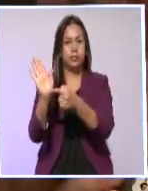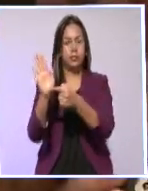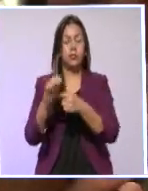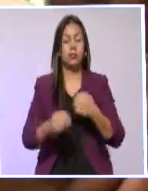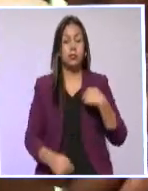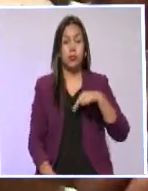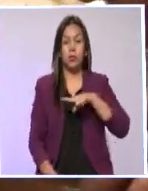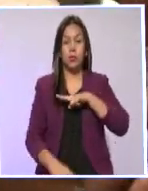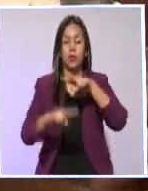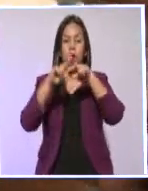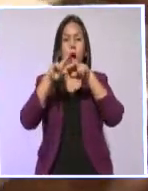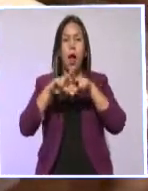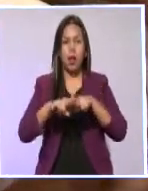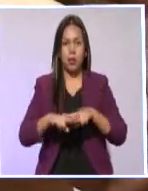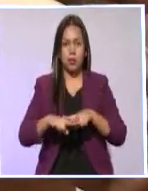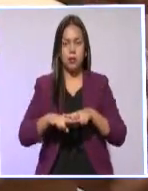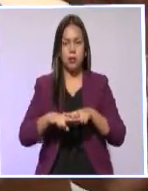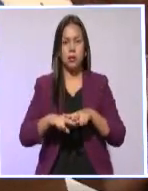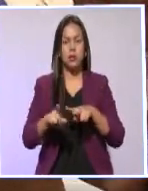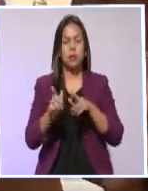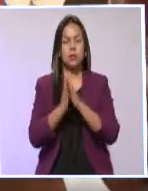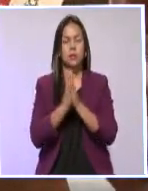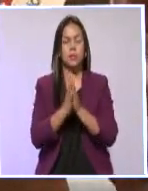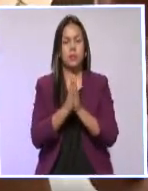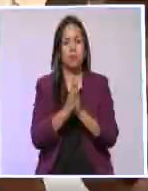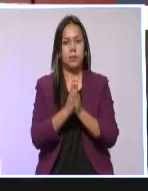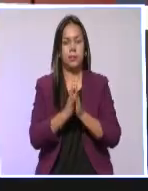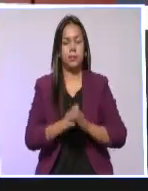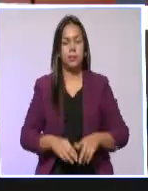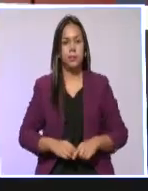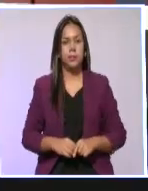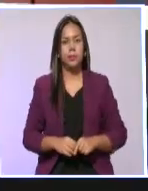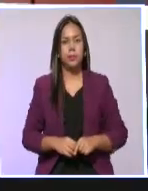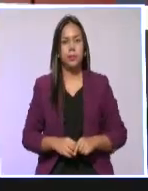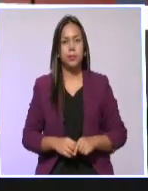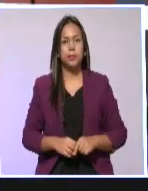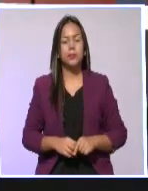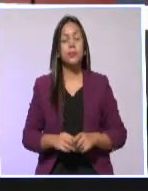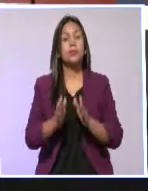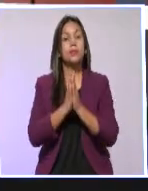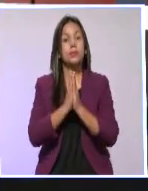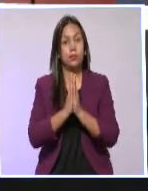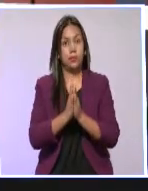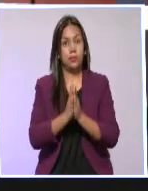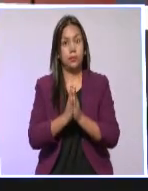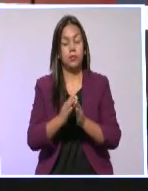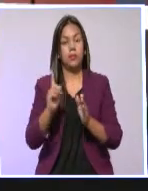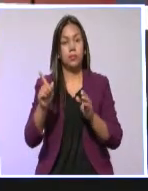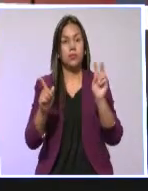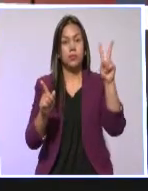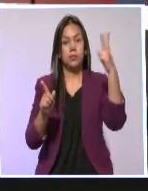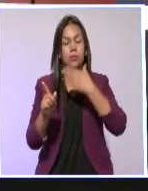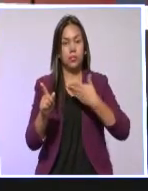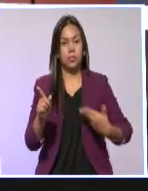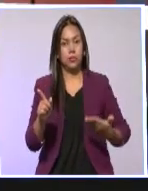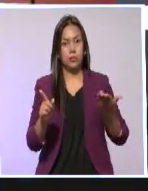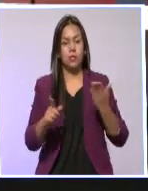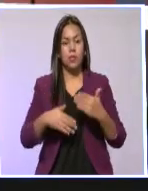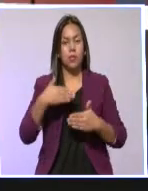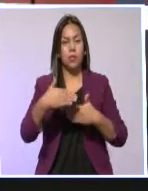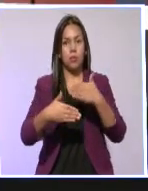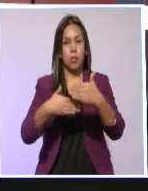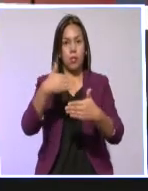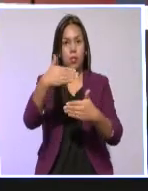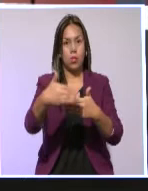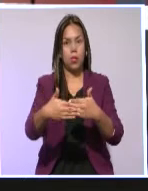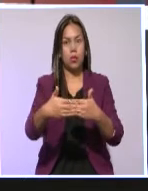que analizaríamos también esa solicitud. El pedido de vinculación del segundo mandatario en el proceso que se